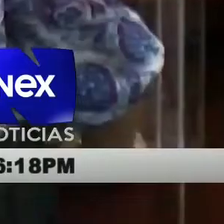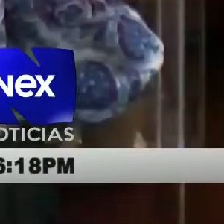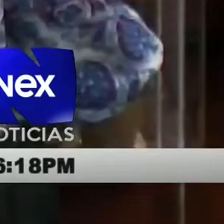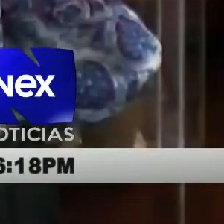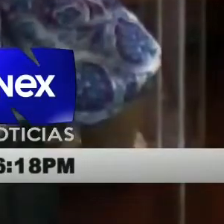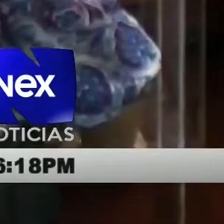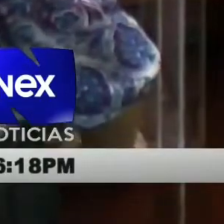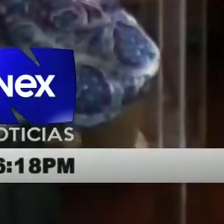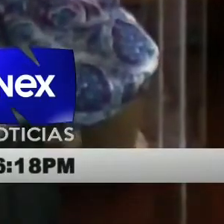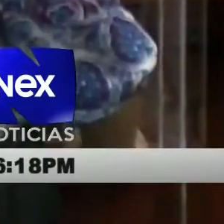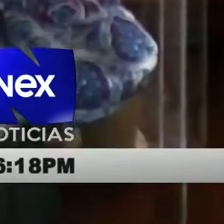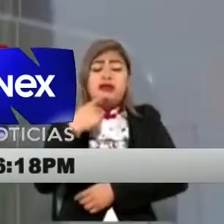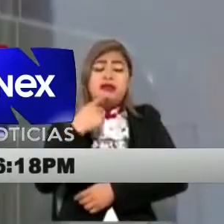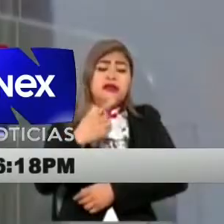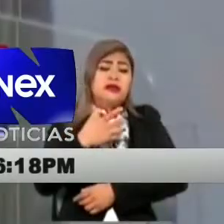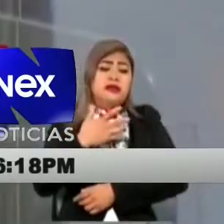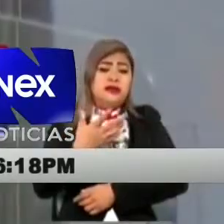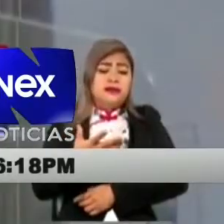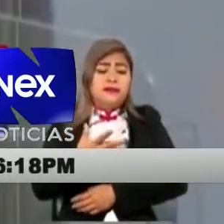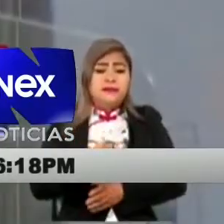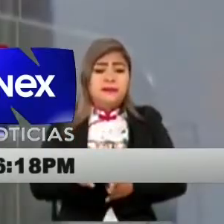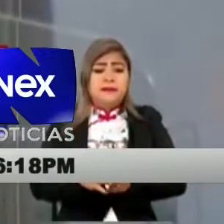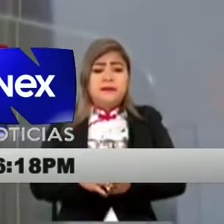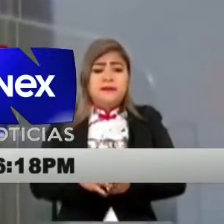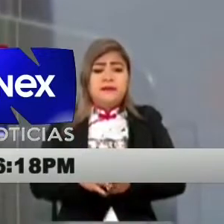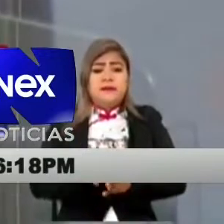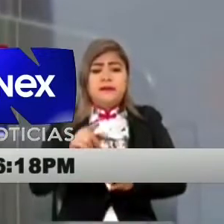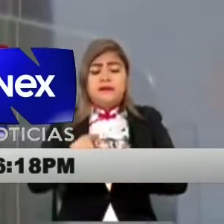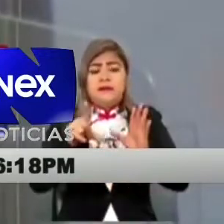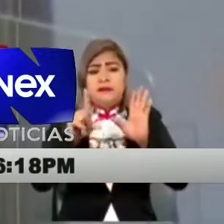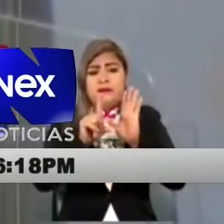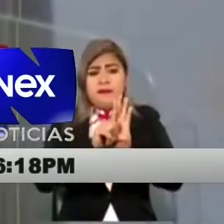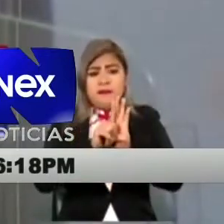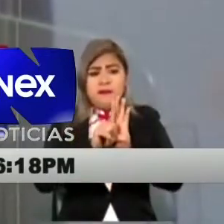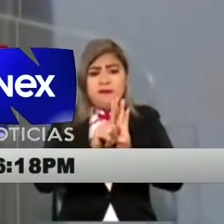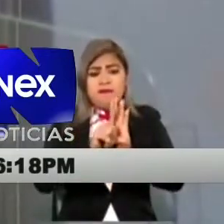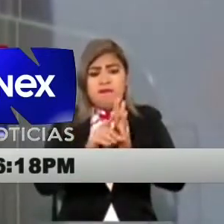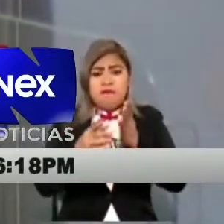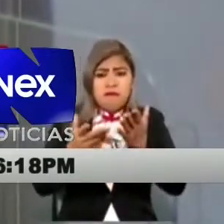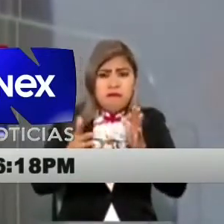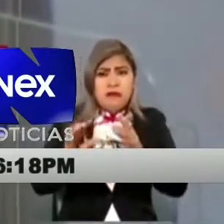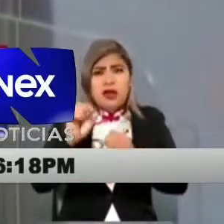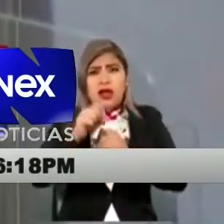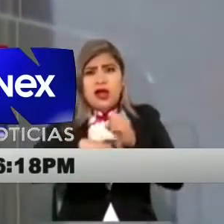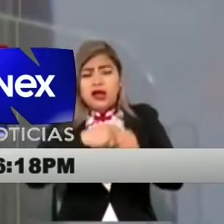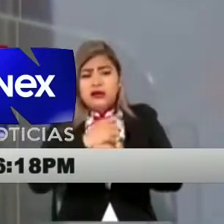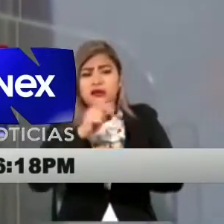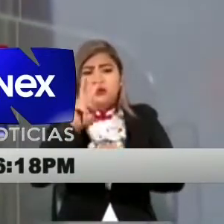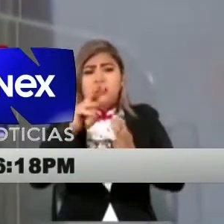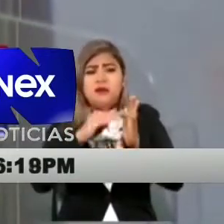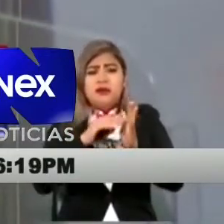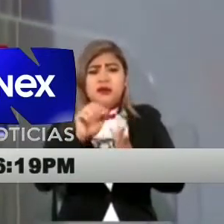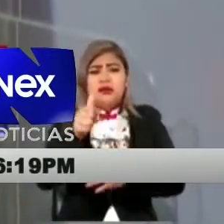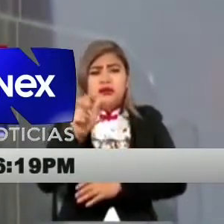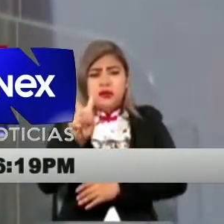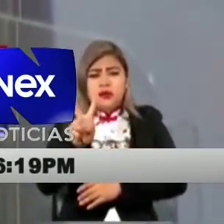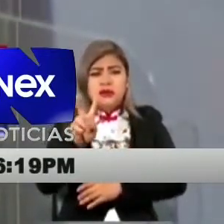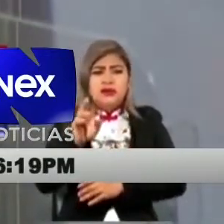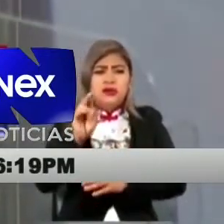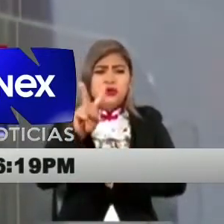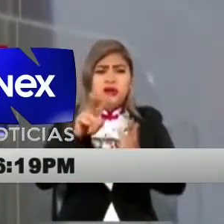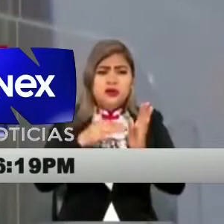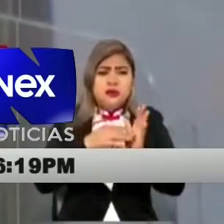sin ningún centavo. Esta ley es de alrededor del año 2012-2013, si la memoria no me